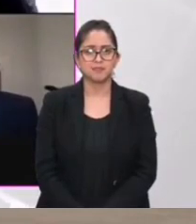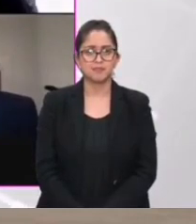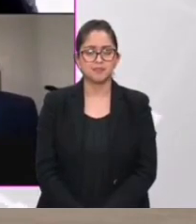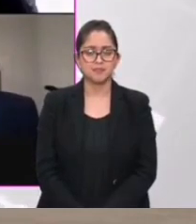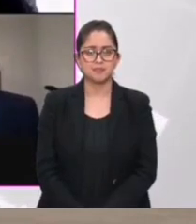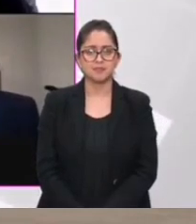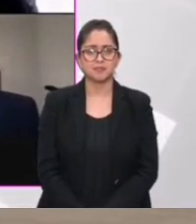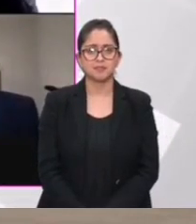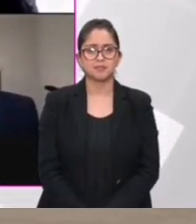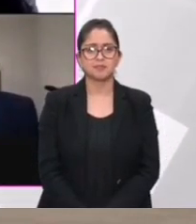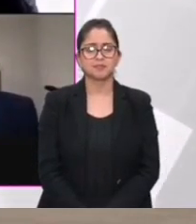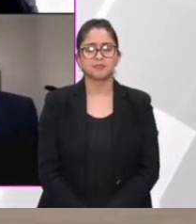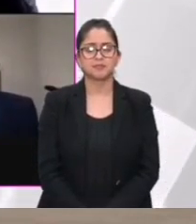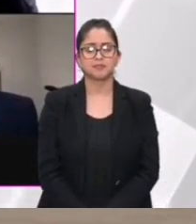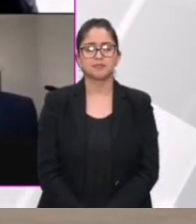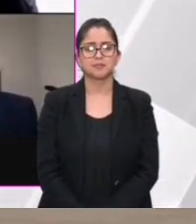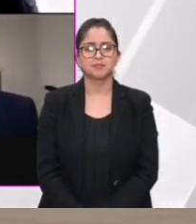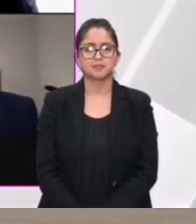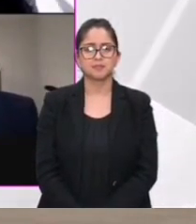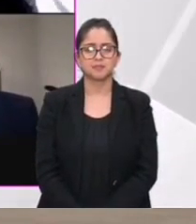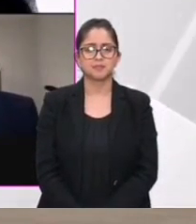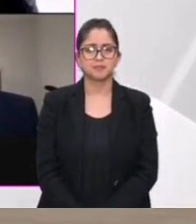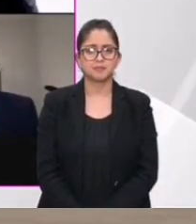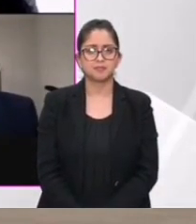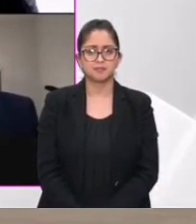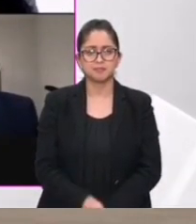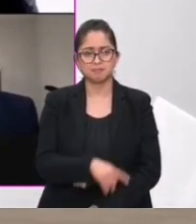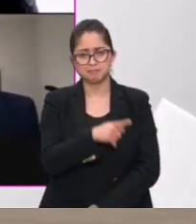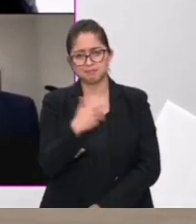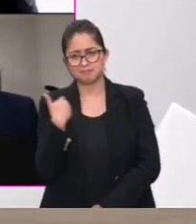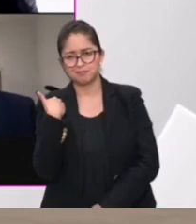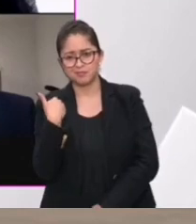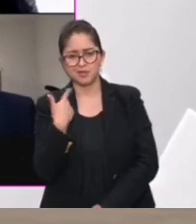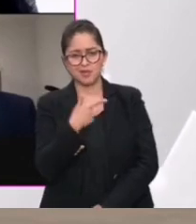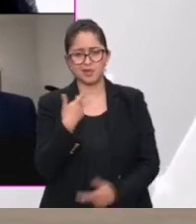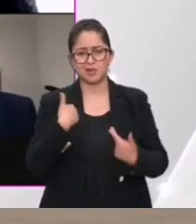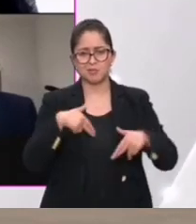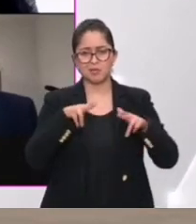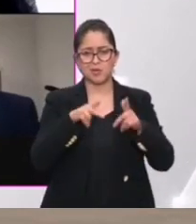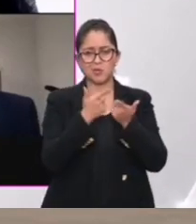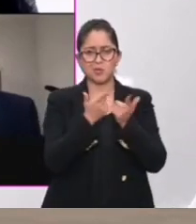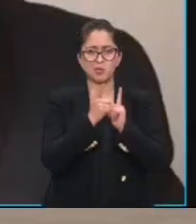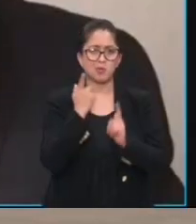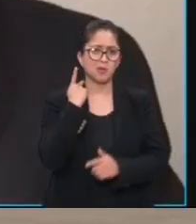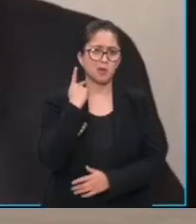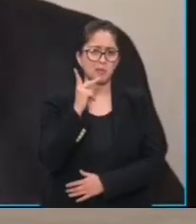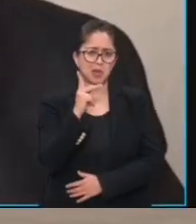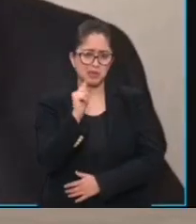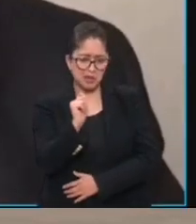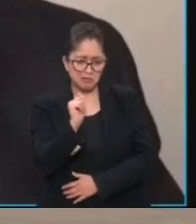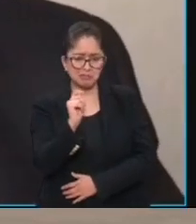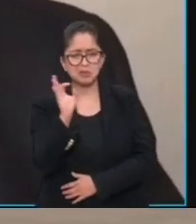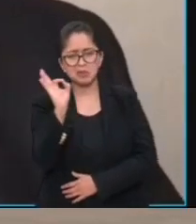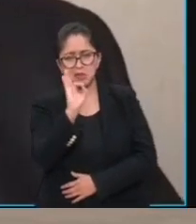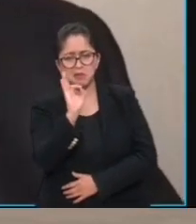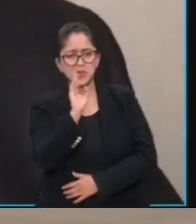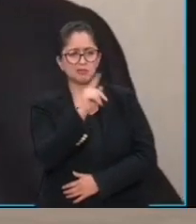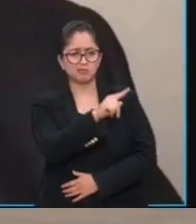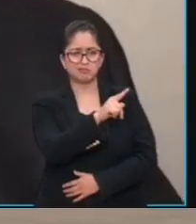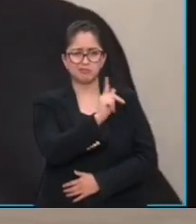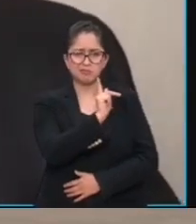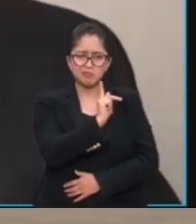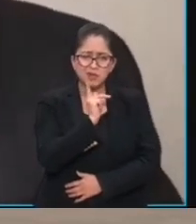Para comentar la intervención del representante del PT, coincidiría con él en el cinismo y la vergüenza